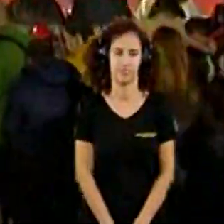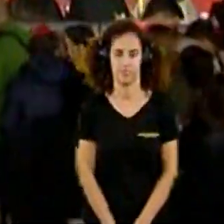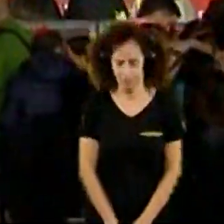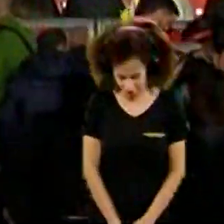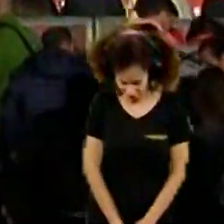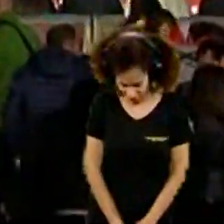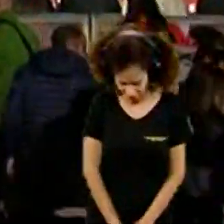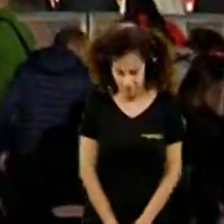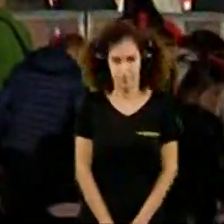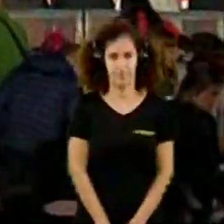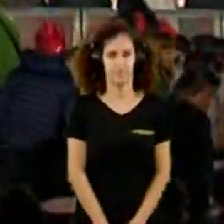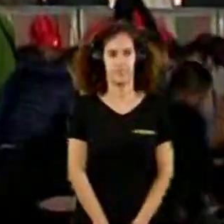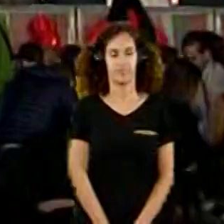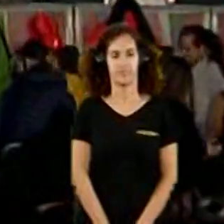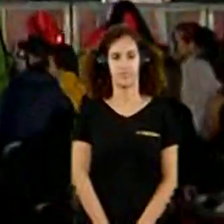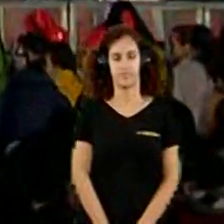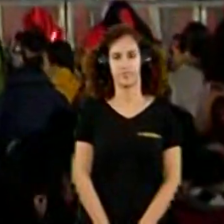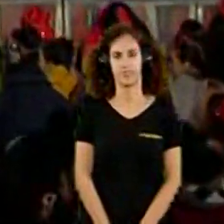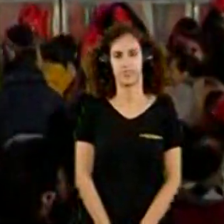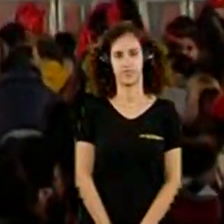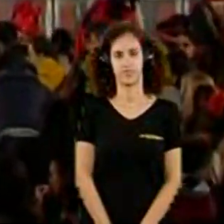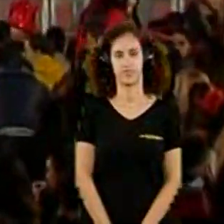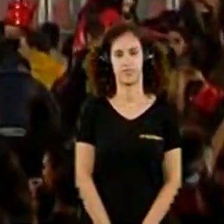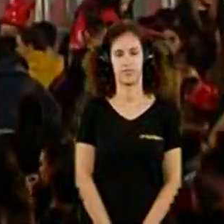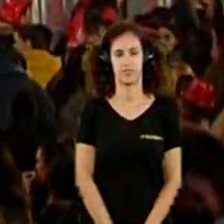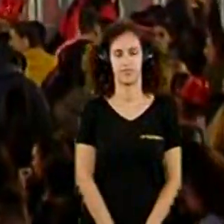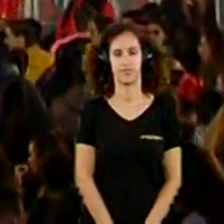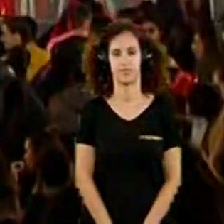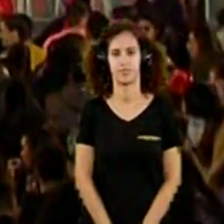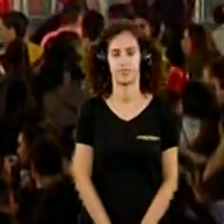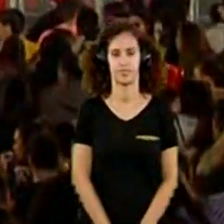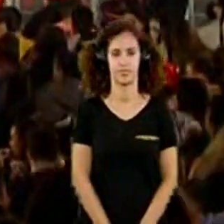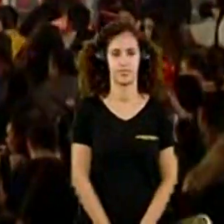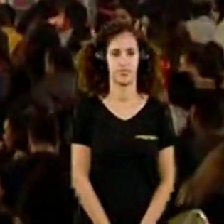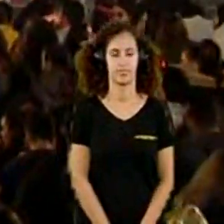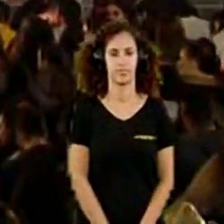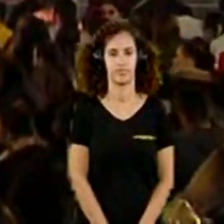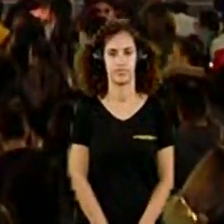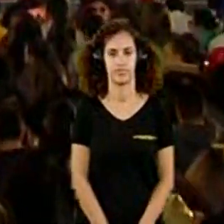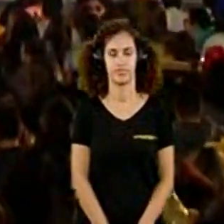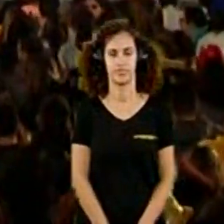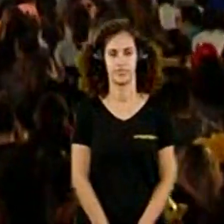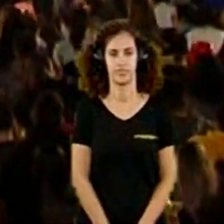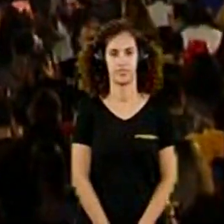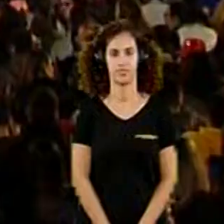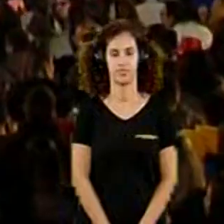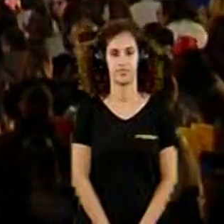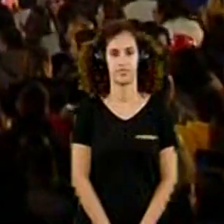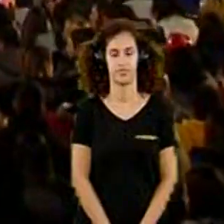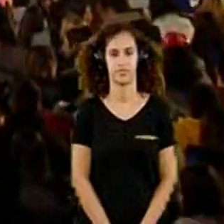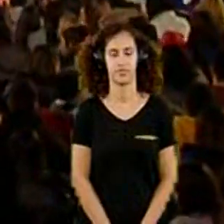Y parece que llegó también la alegría con estos cocineros tan carnavaleros. Ese es el título de su disfraz, Los